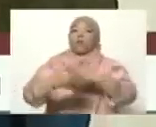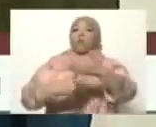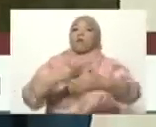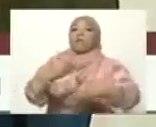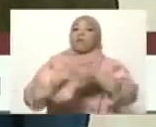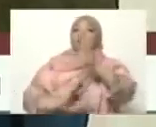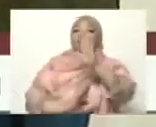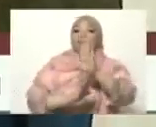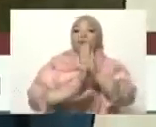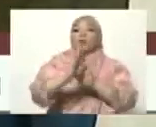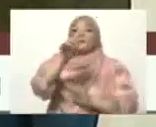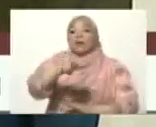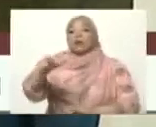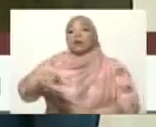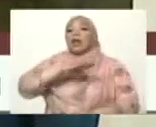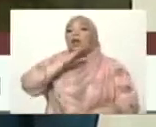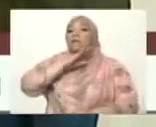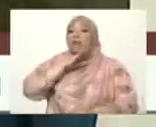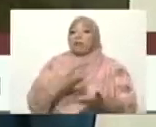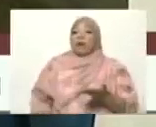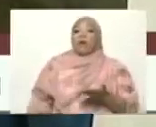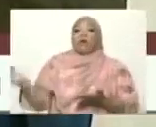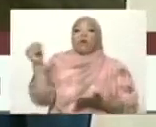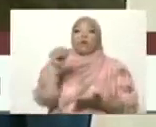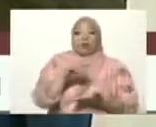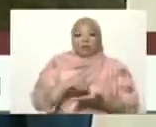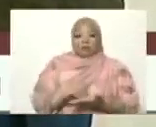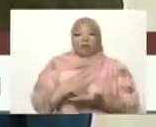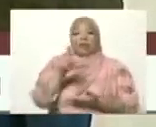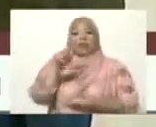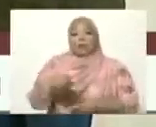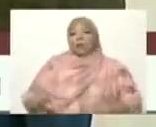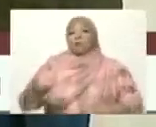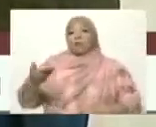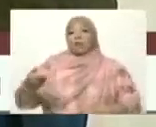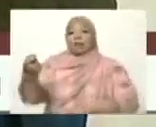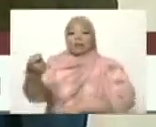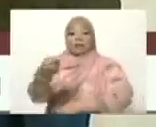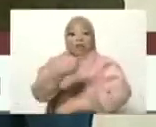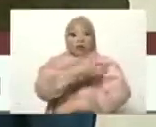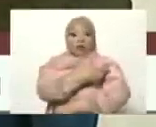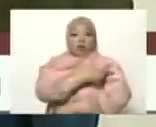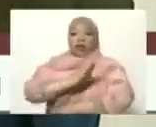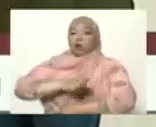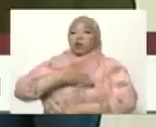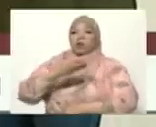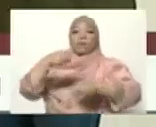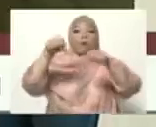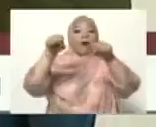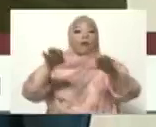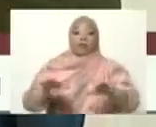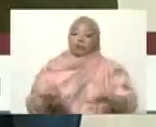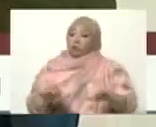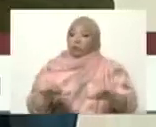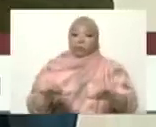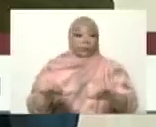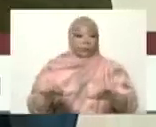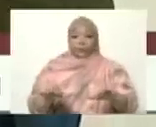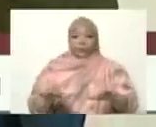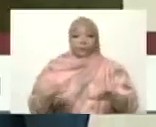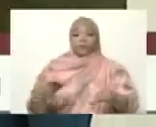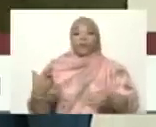la mascarilla, pero lo más importante, ¿saben qué es? La vacunación. Y nos ha pedido también el presidente de Yelixia que antes de que se